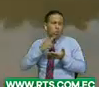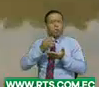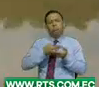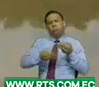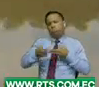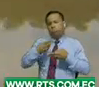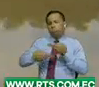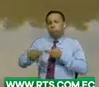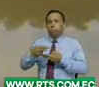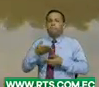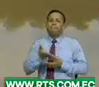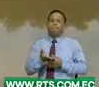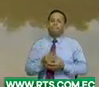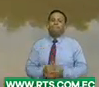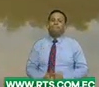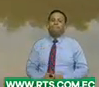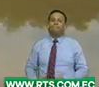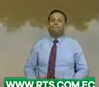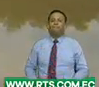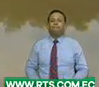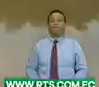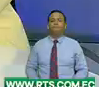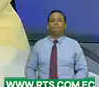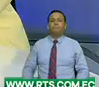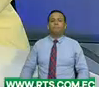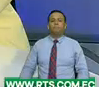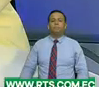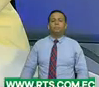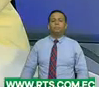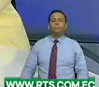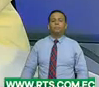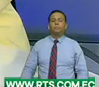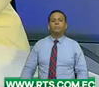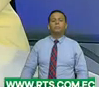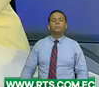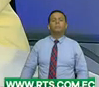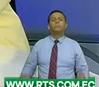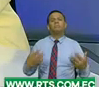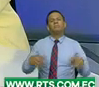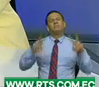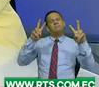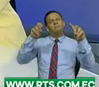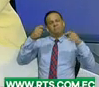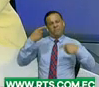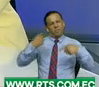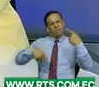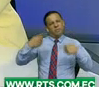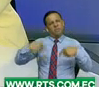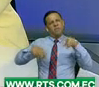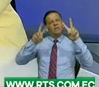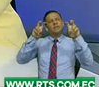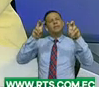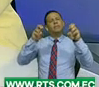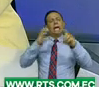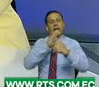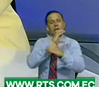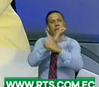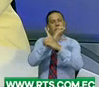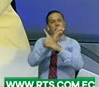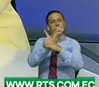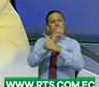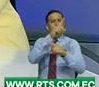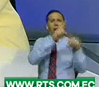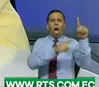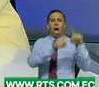informó josé mora la polémica sobre los carnés de discapacidad de conseguidos de forma